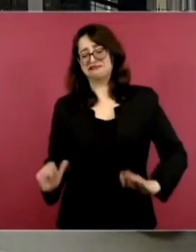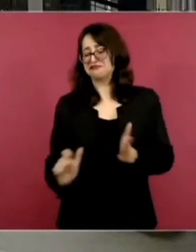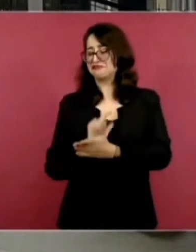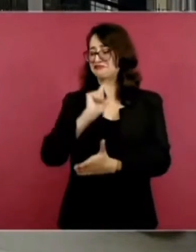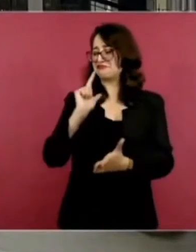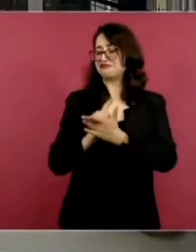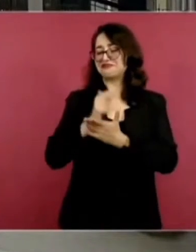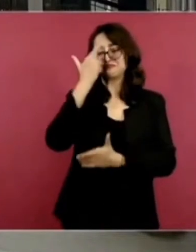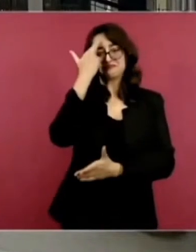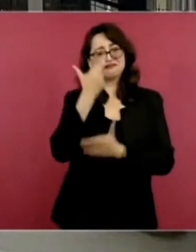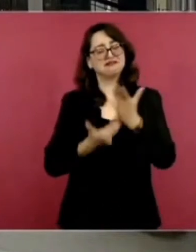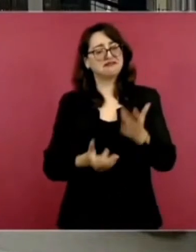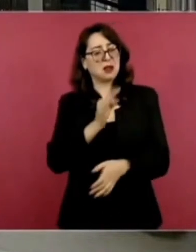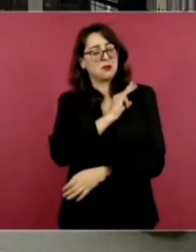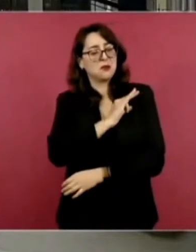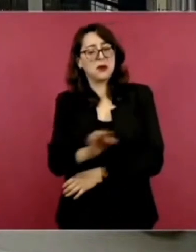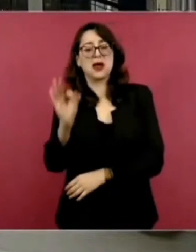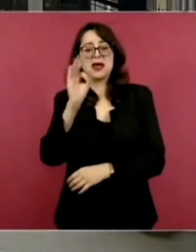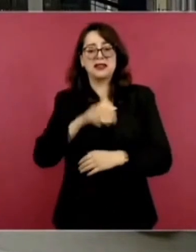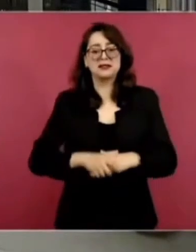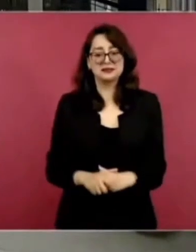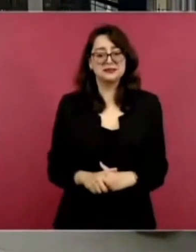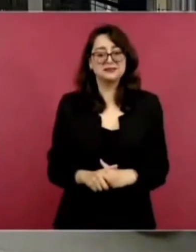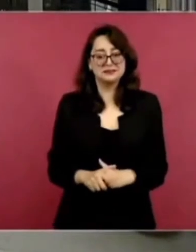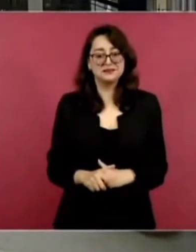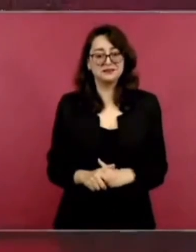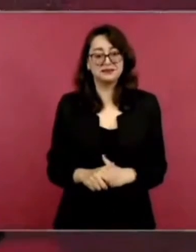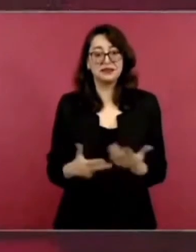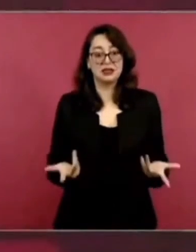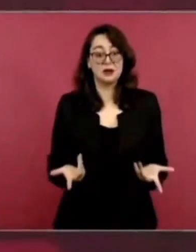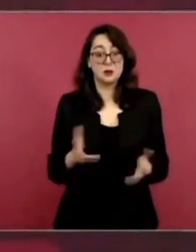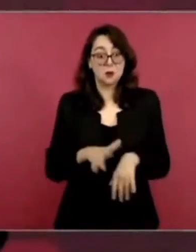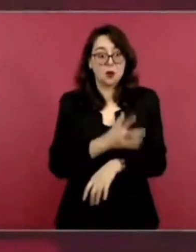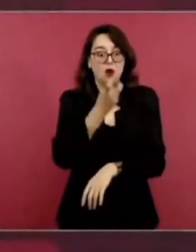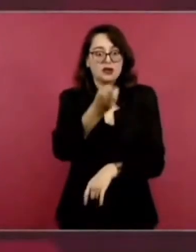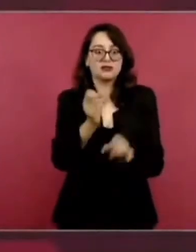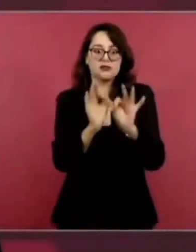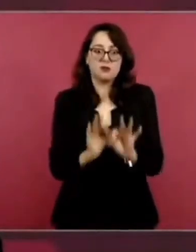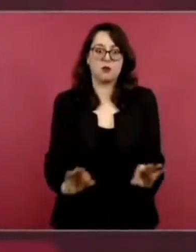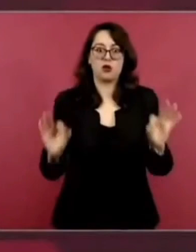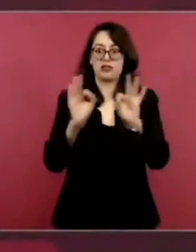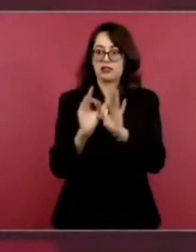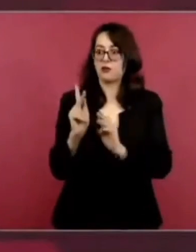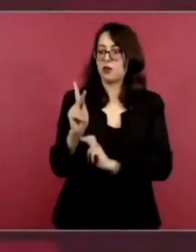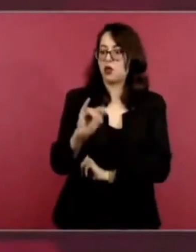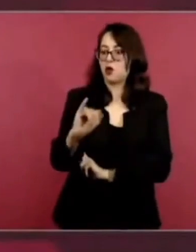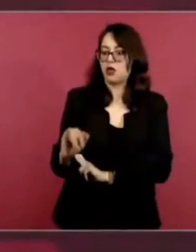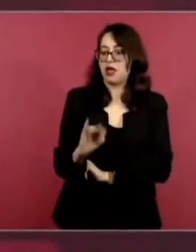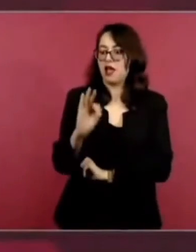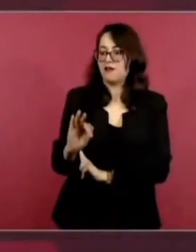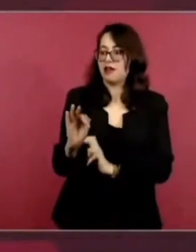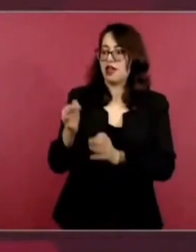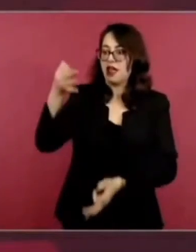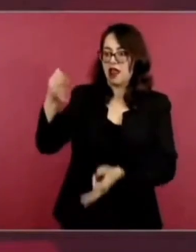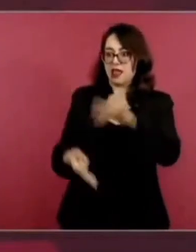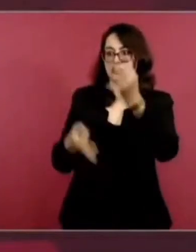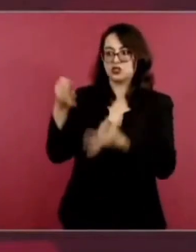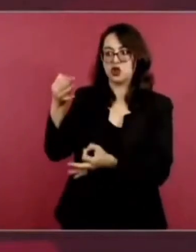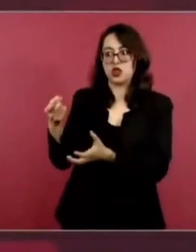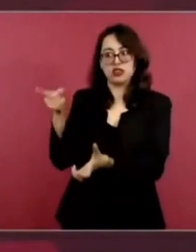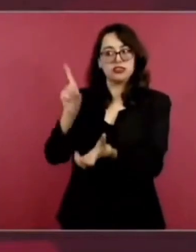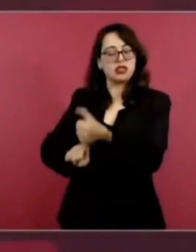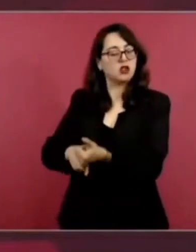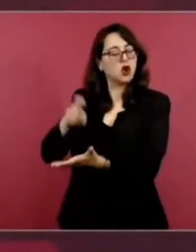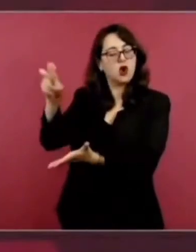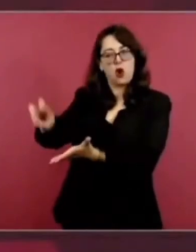porque sí hemos avanzado mucho en la transformación, pero el Poder Judicial se